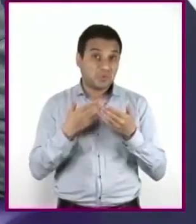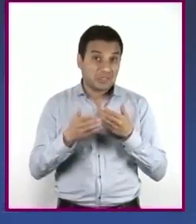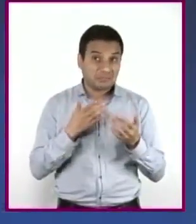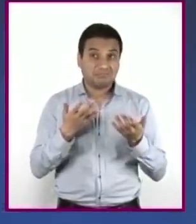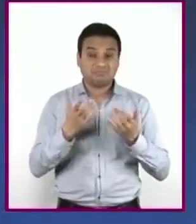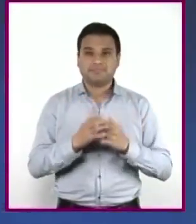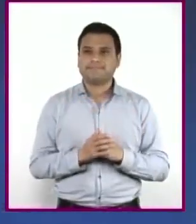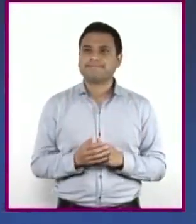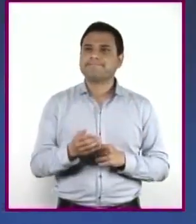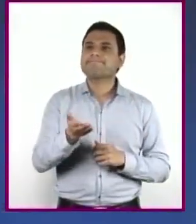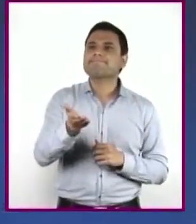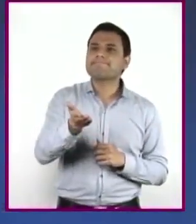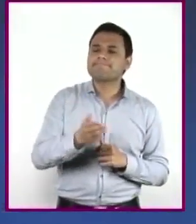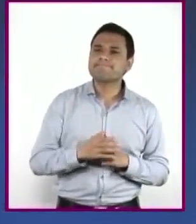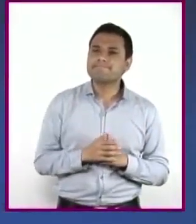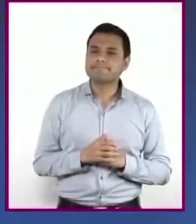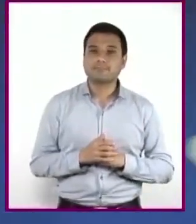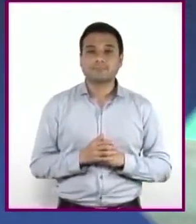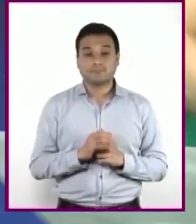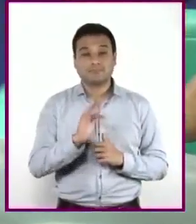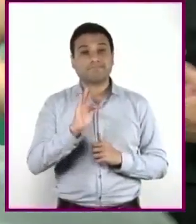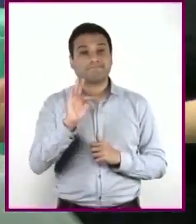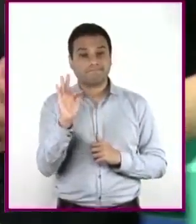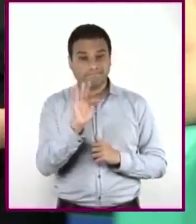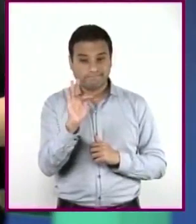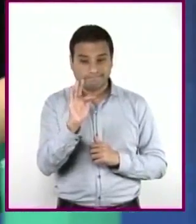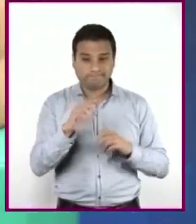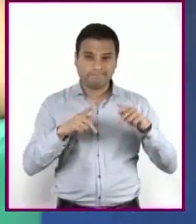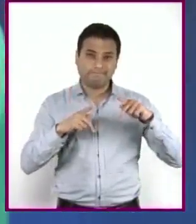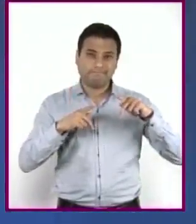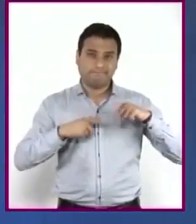¿Ana? Tal vez opacar a los otros.